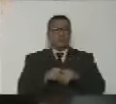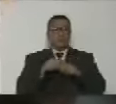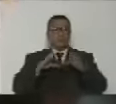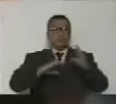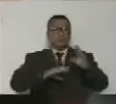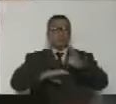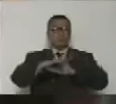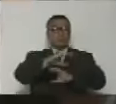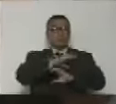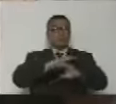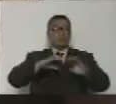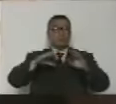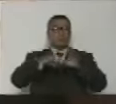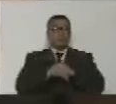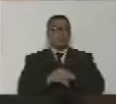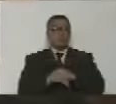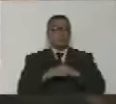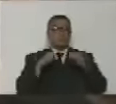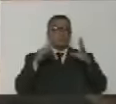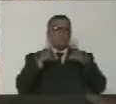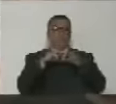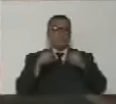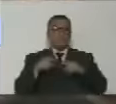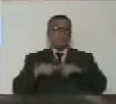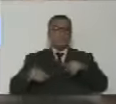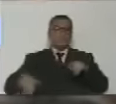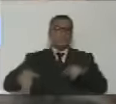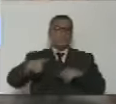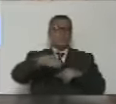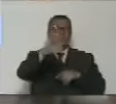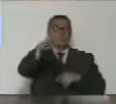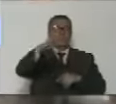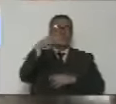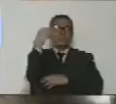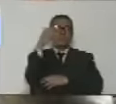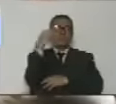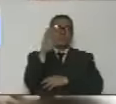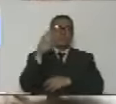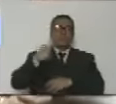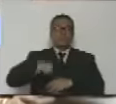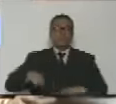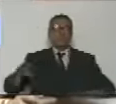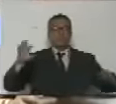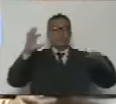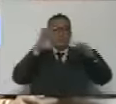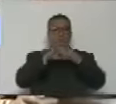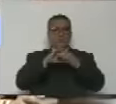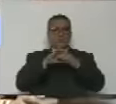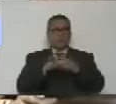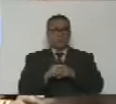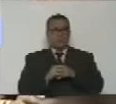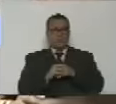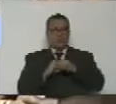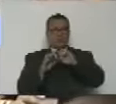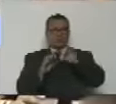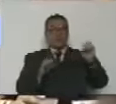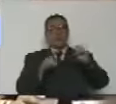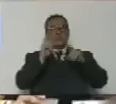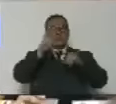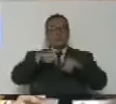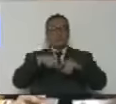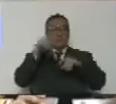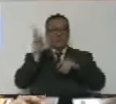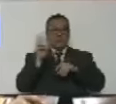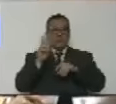culturas que en toda la parte de la cordillera andina del área colombiana tenían vinculación con el oriente y el